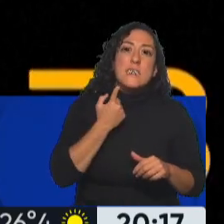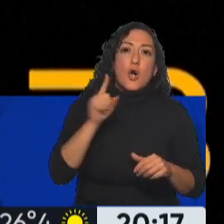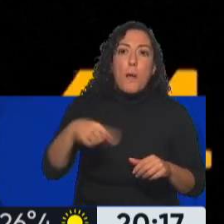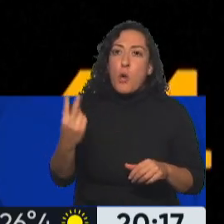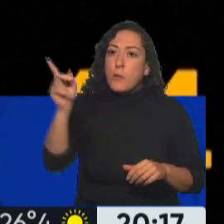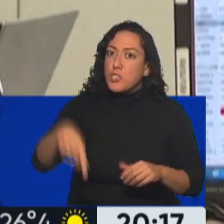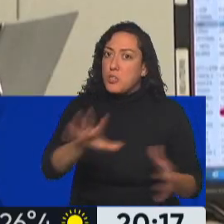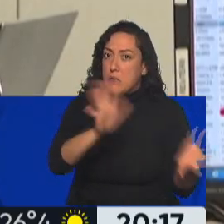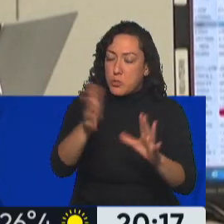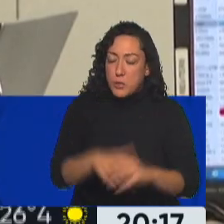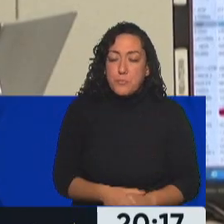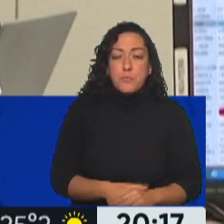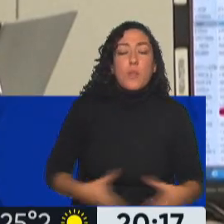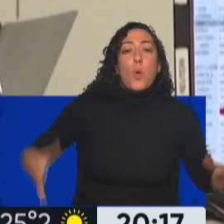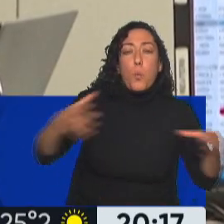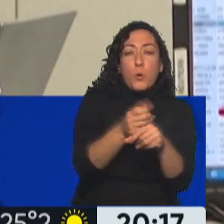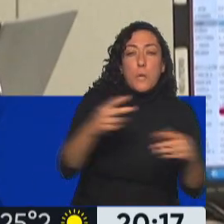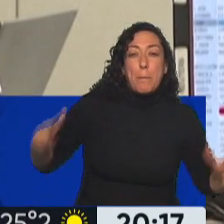13,2%. En Europa, la bolsa de París perdió